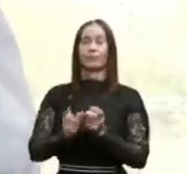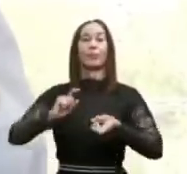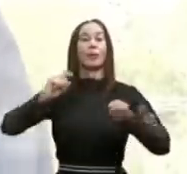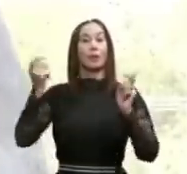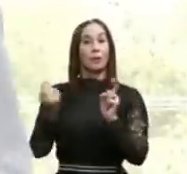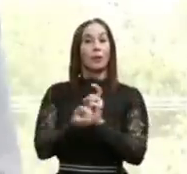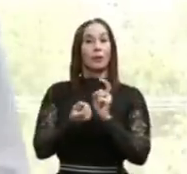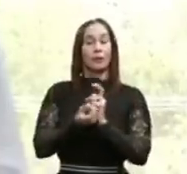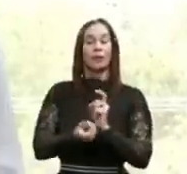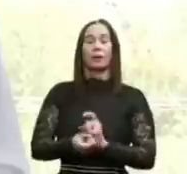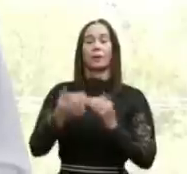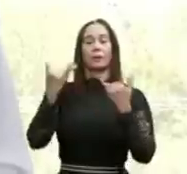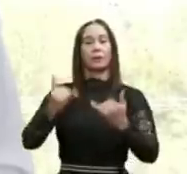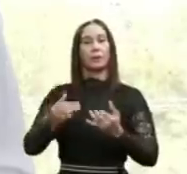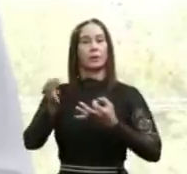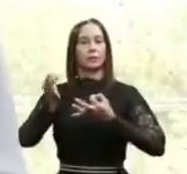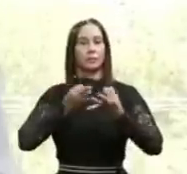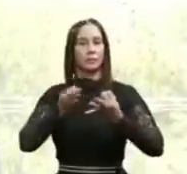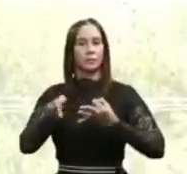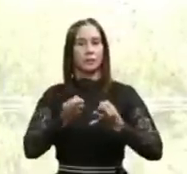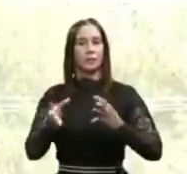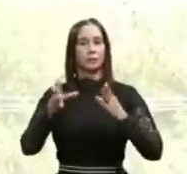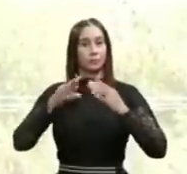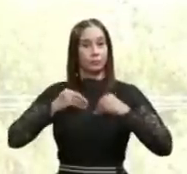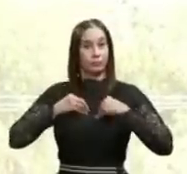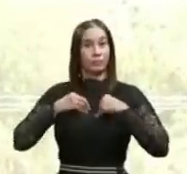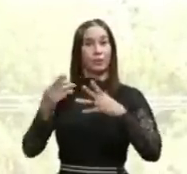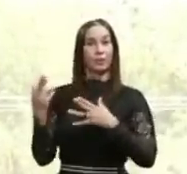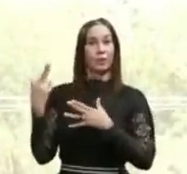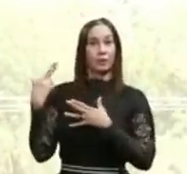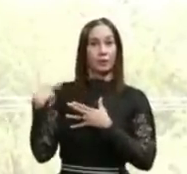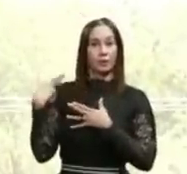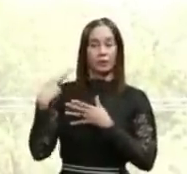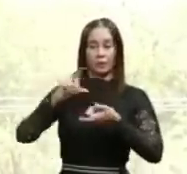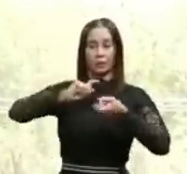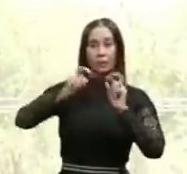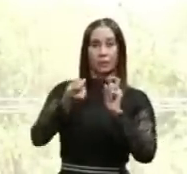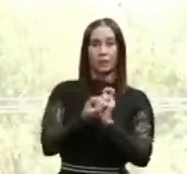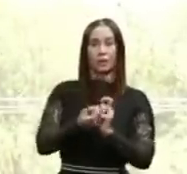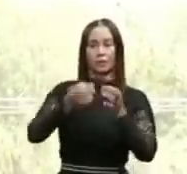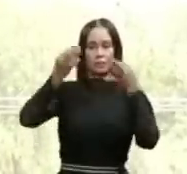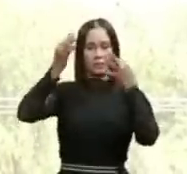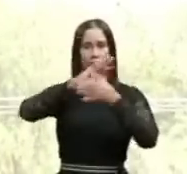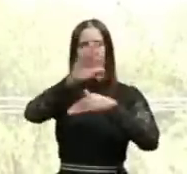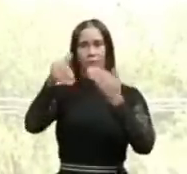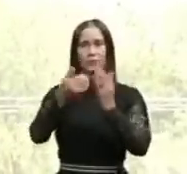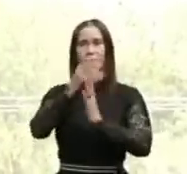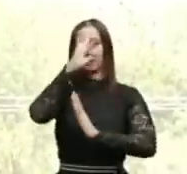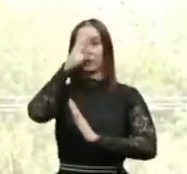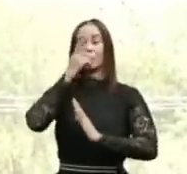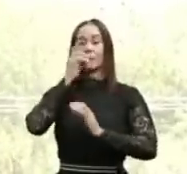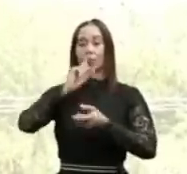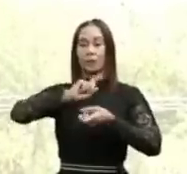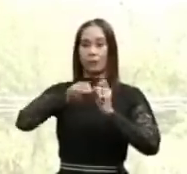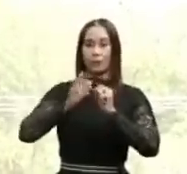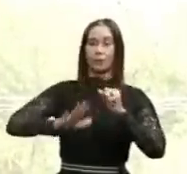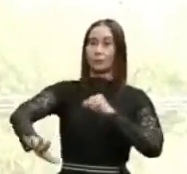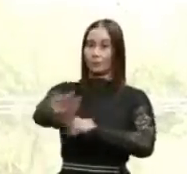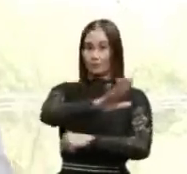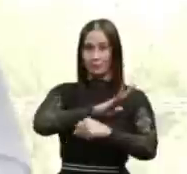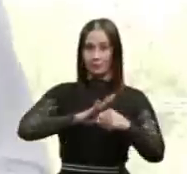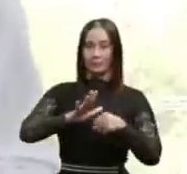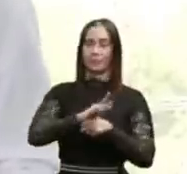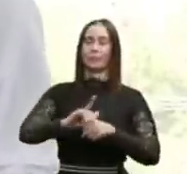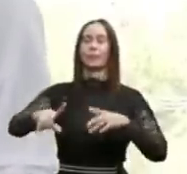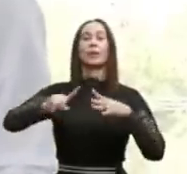un cambio del que estamos hablando, asumiendo la responsabilidad de transformar radicalmente a la República Dominicana y